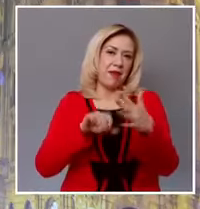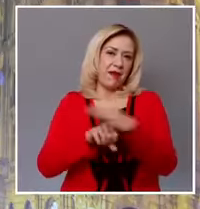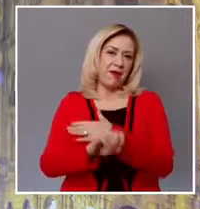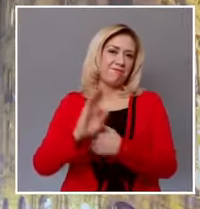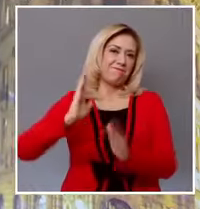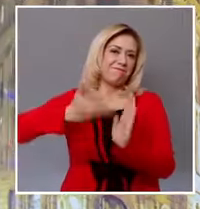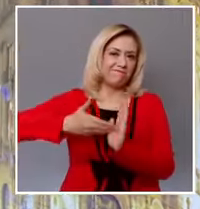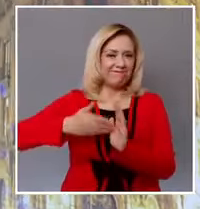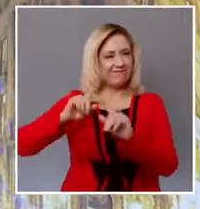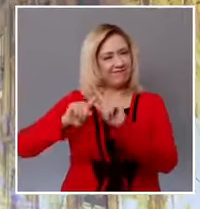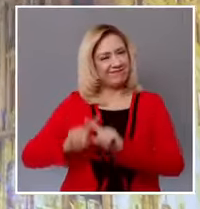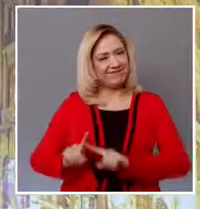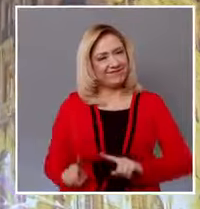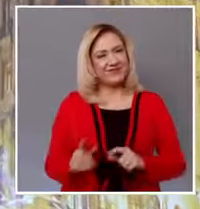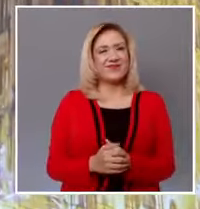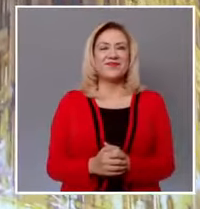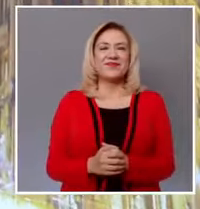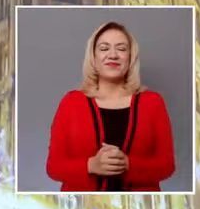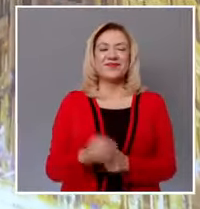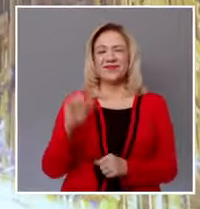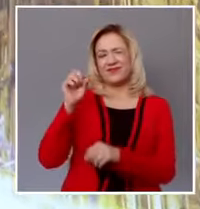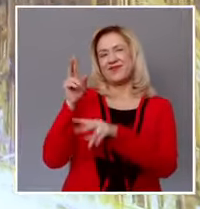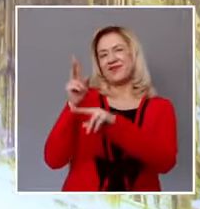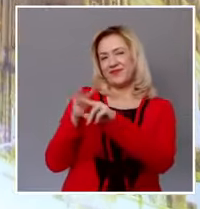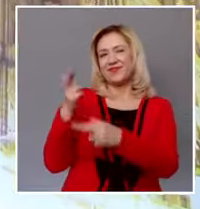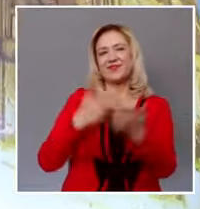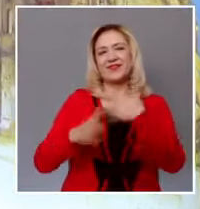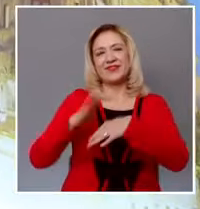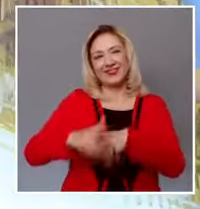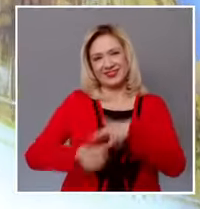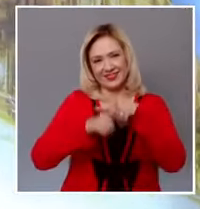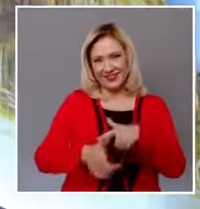Es momento de un corte, no se vaya, continuamos con más información.